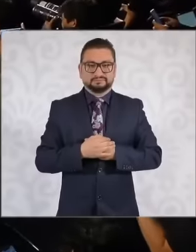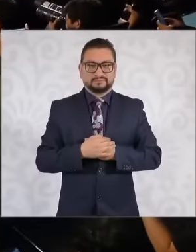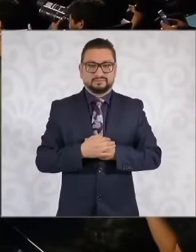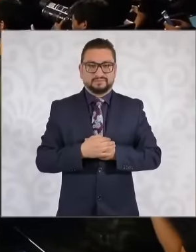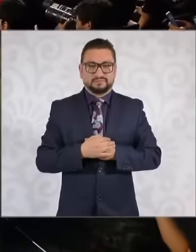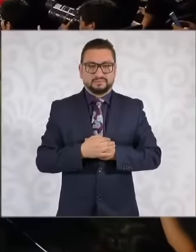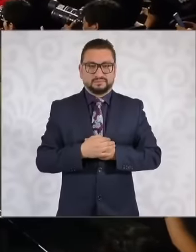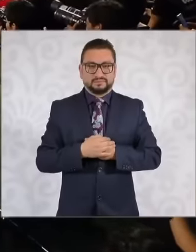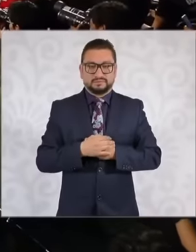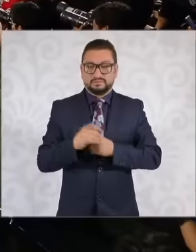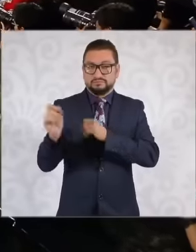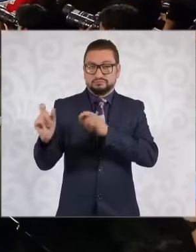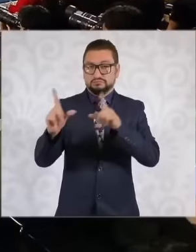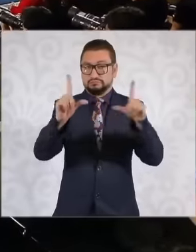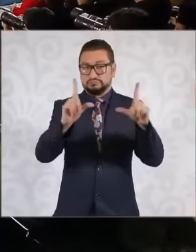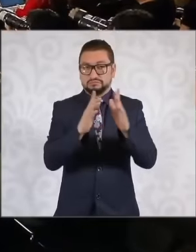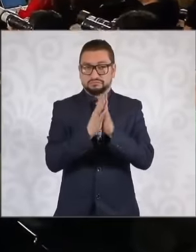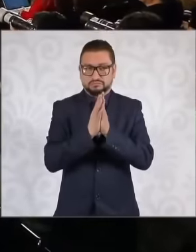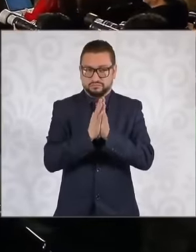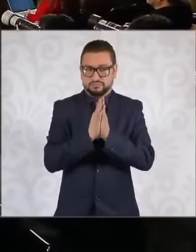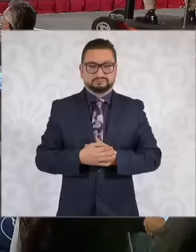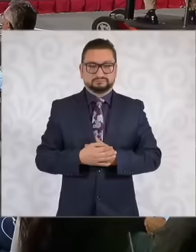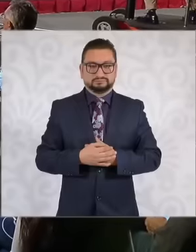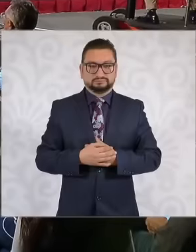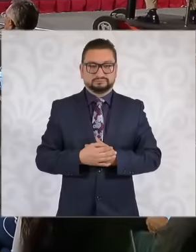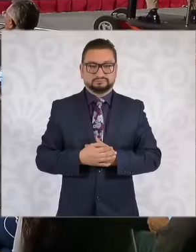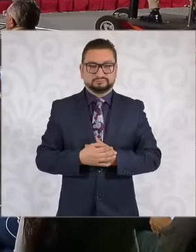Sí, por la presentación, por favor.